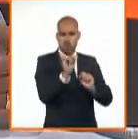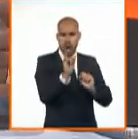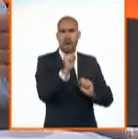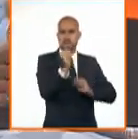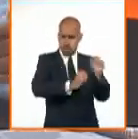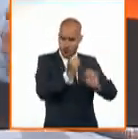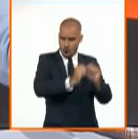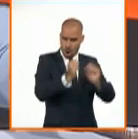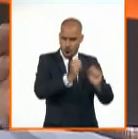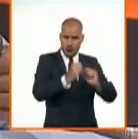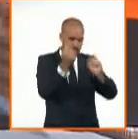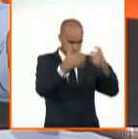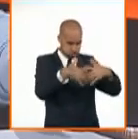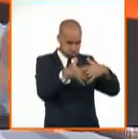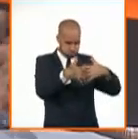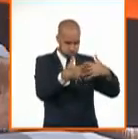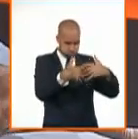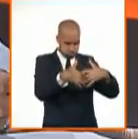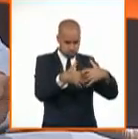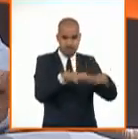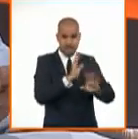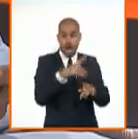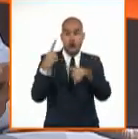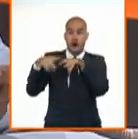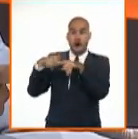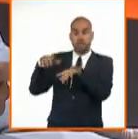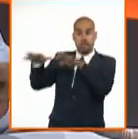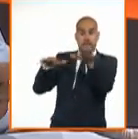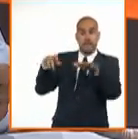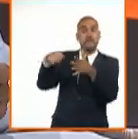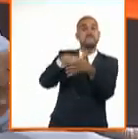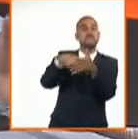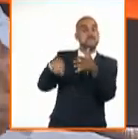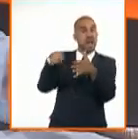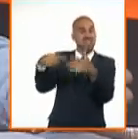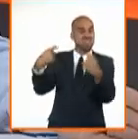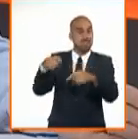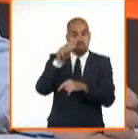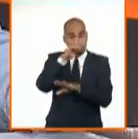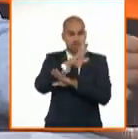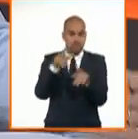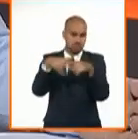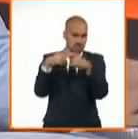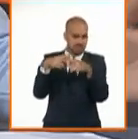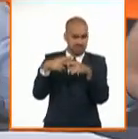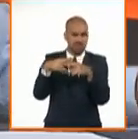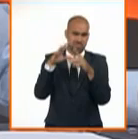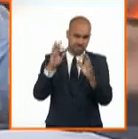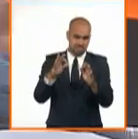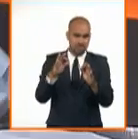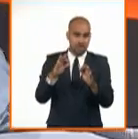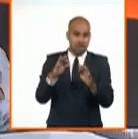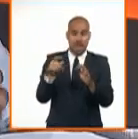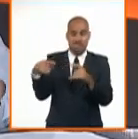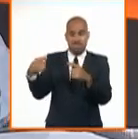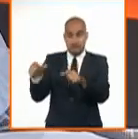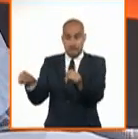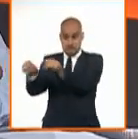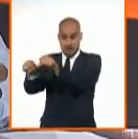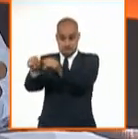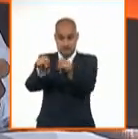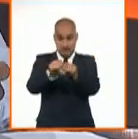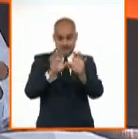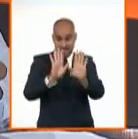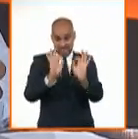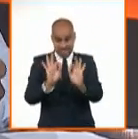la posibilidad de que otros bloques que estaban previsto su terminación con mantenimientos que están en curso entrar para poder ejecutar el